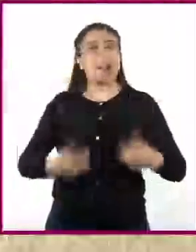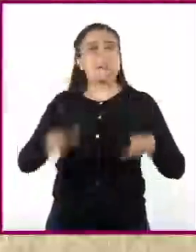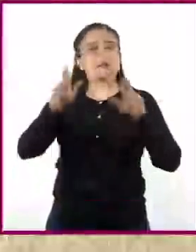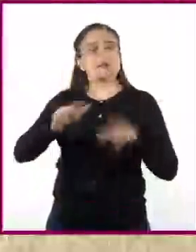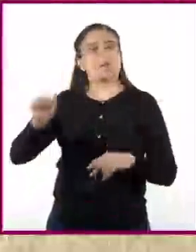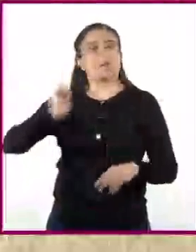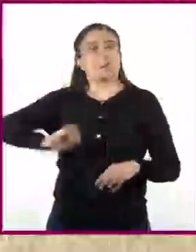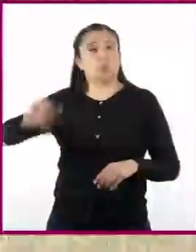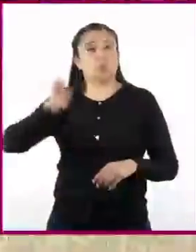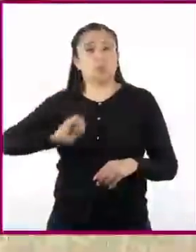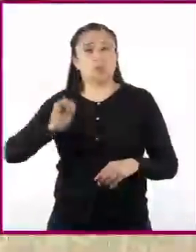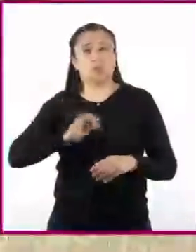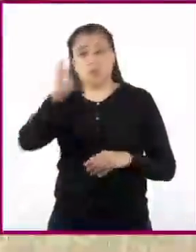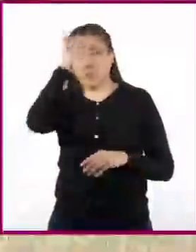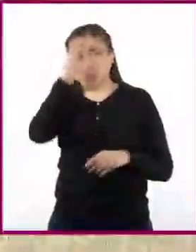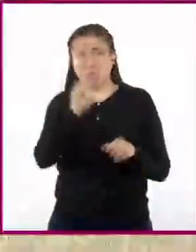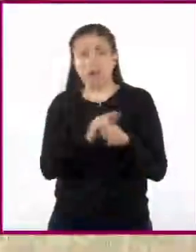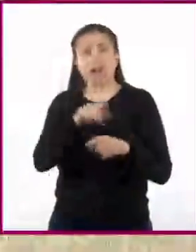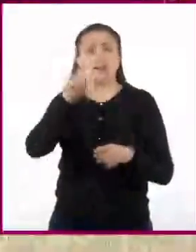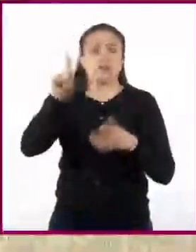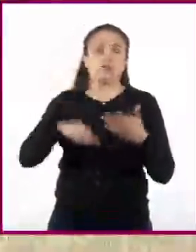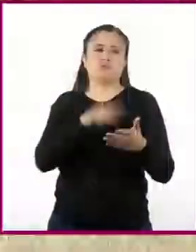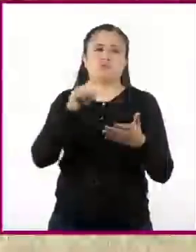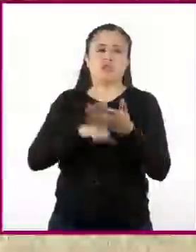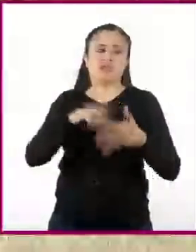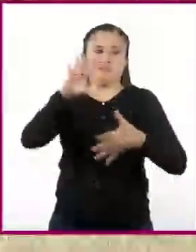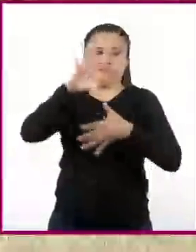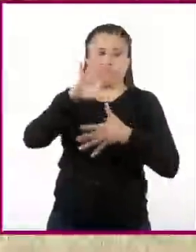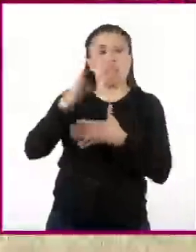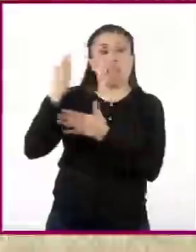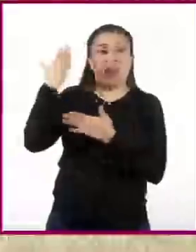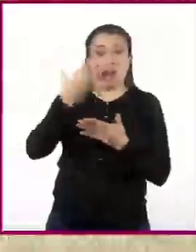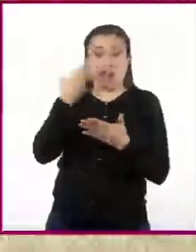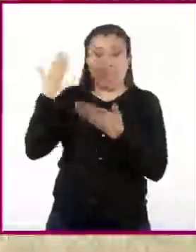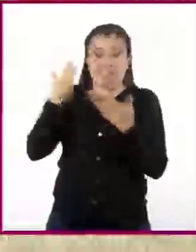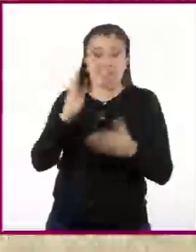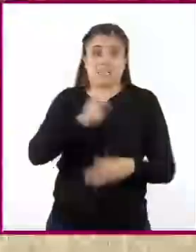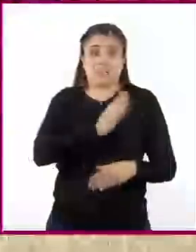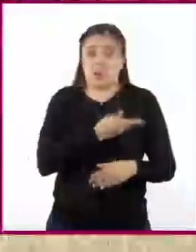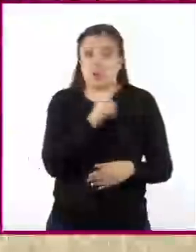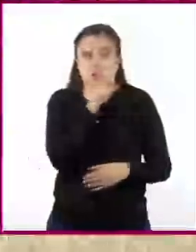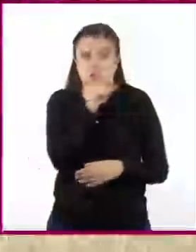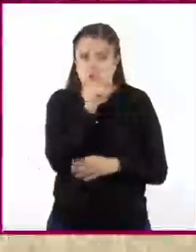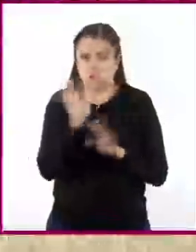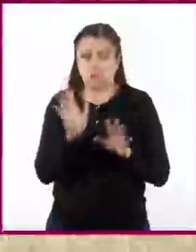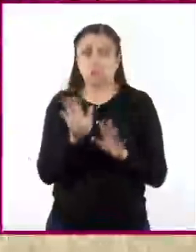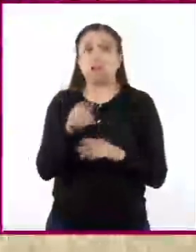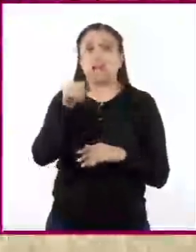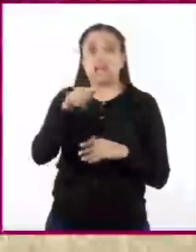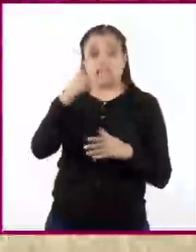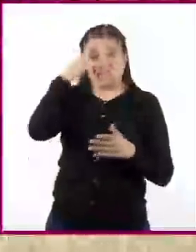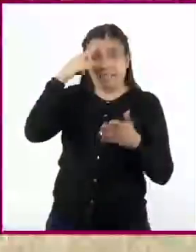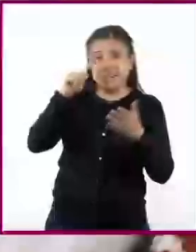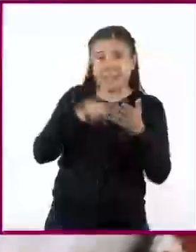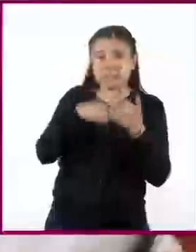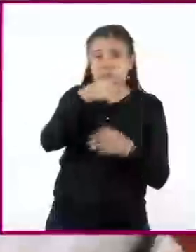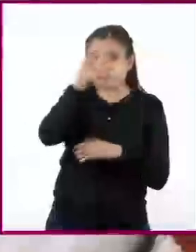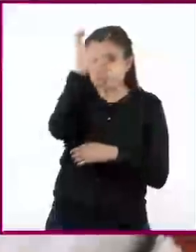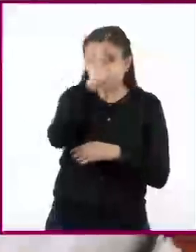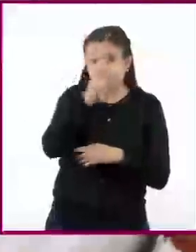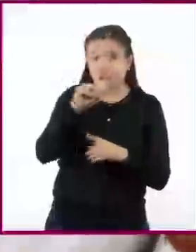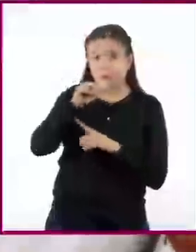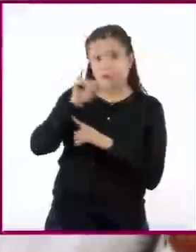a una de las grandes culturas mesoamericanas antes de la llegada de los españoles. Según sus creencias, el